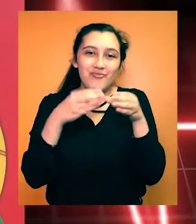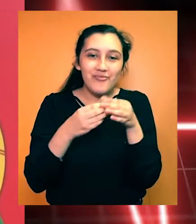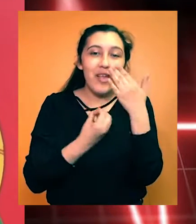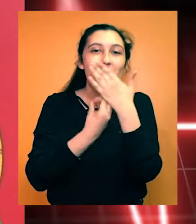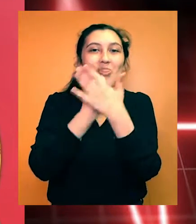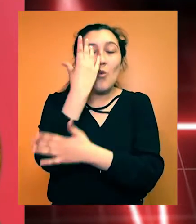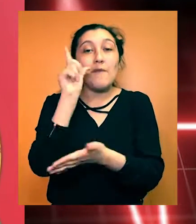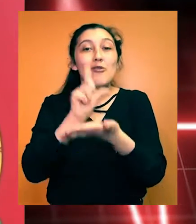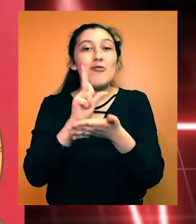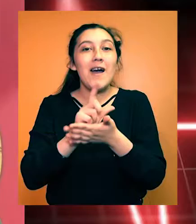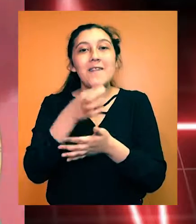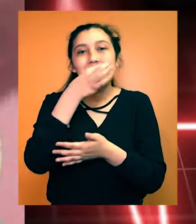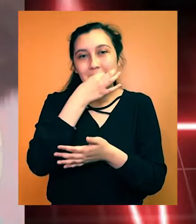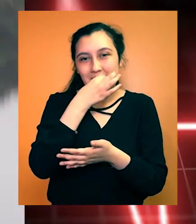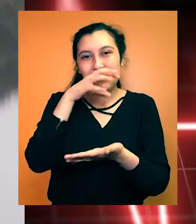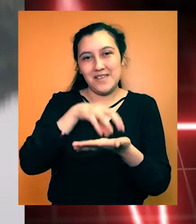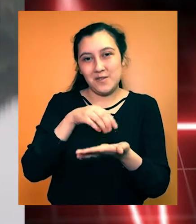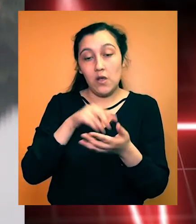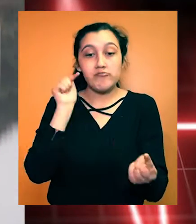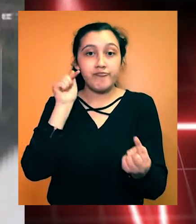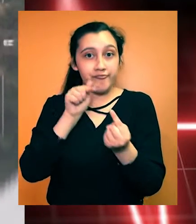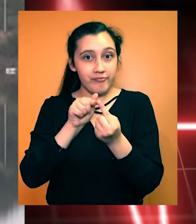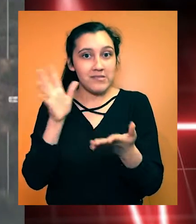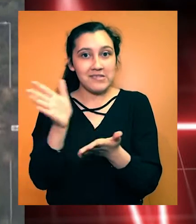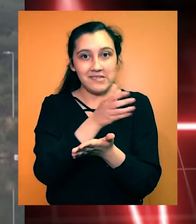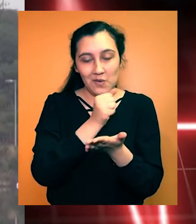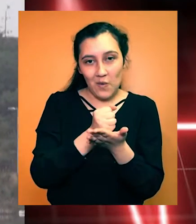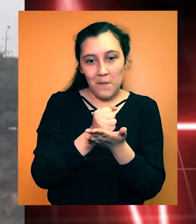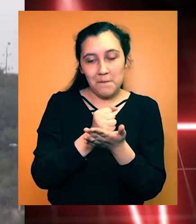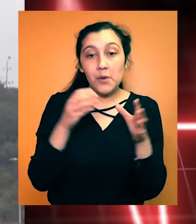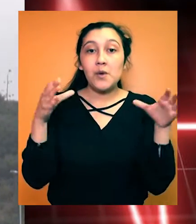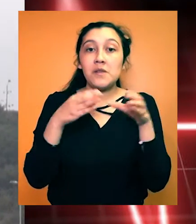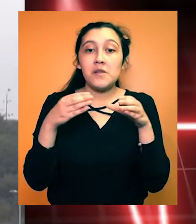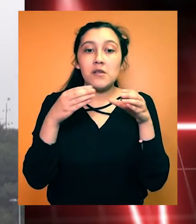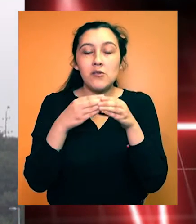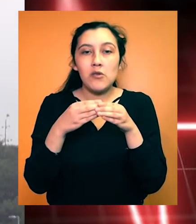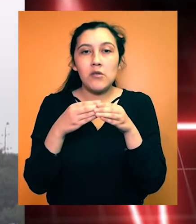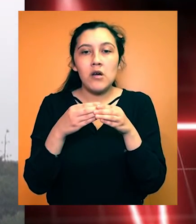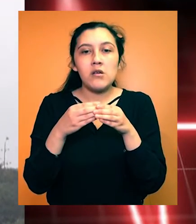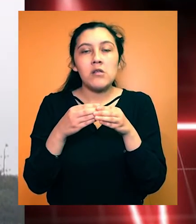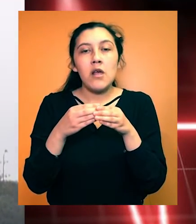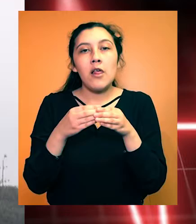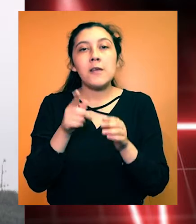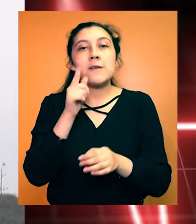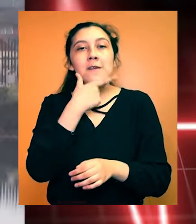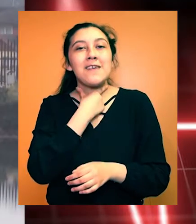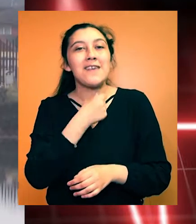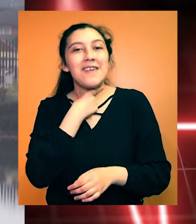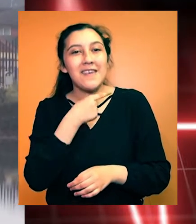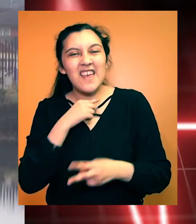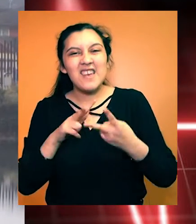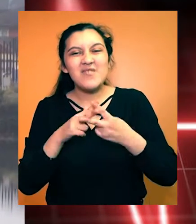para que la familia se pueda reunir en un nuevo pulmón verde para la ciudad, objetivo que fue cumplido para la organización que hace varios